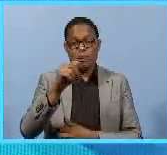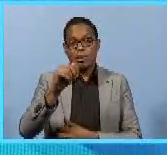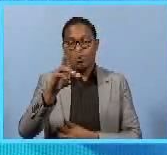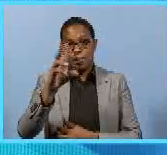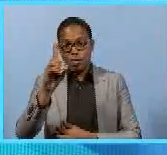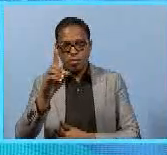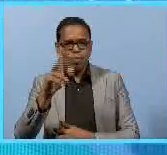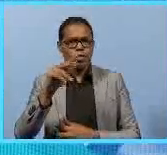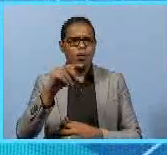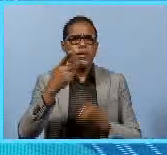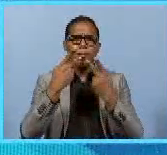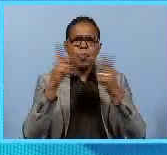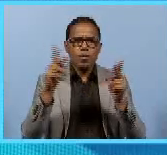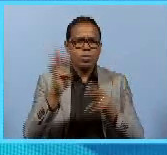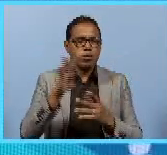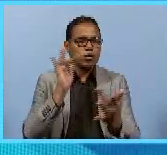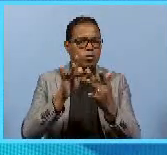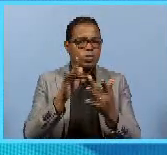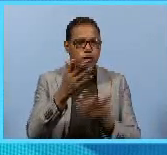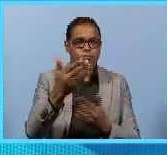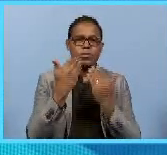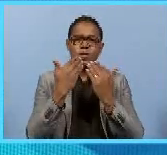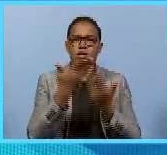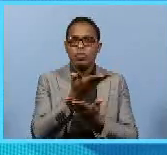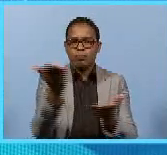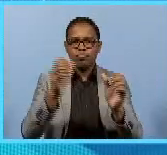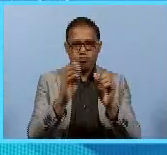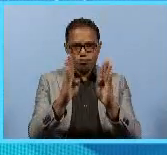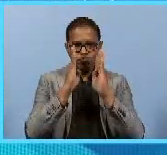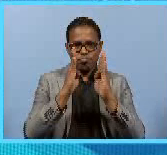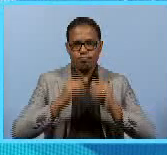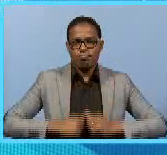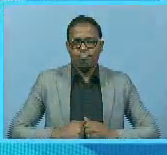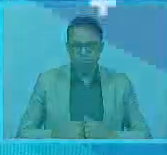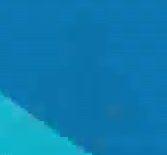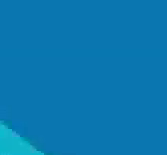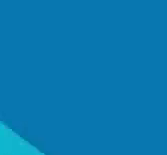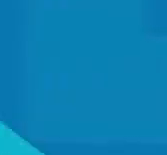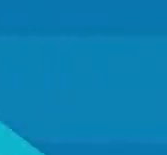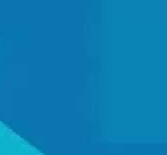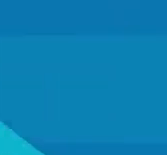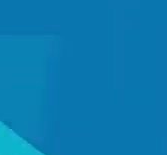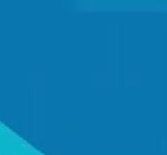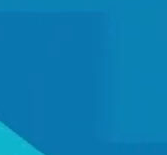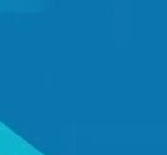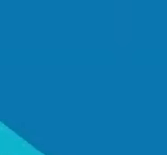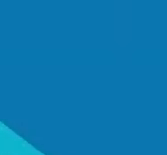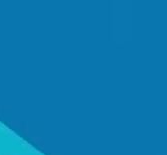televisión pública, el 4 Conecta. Gracias por la sintonía. Hasta entonces.